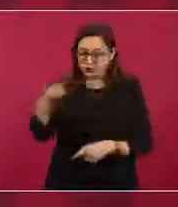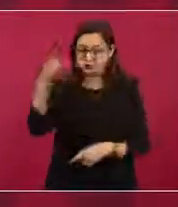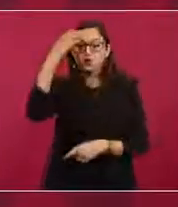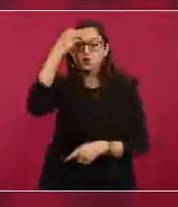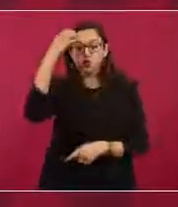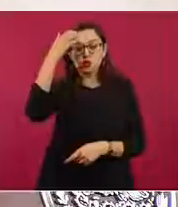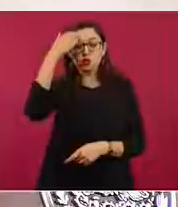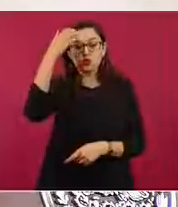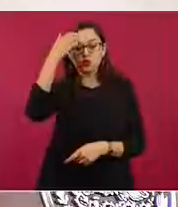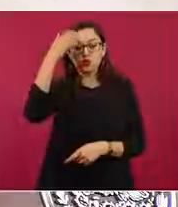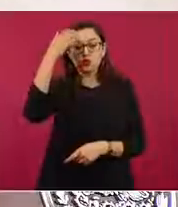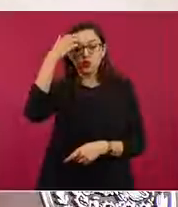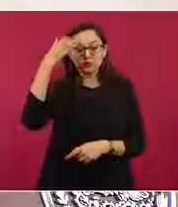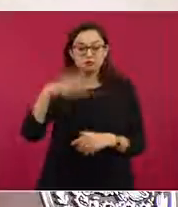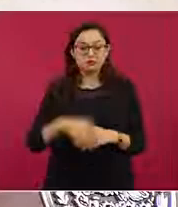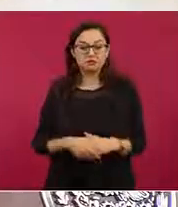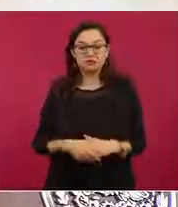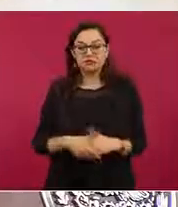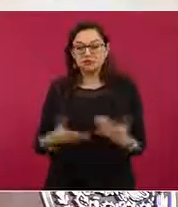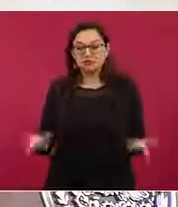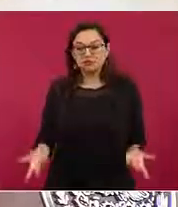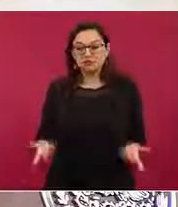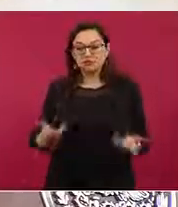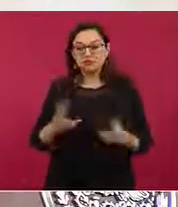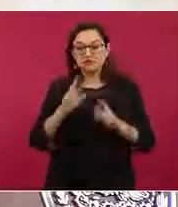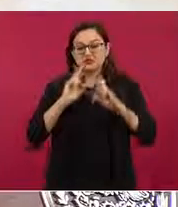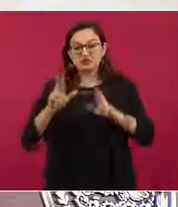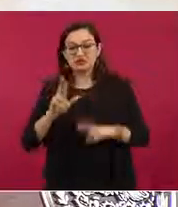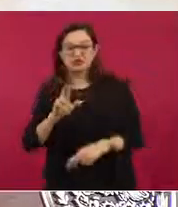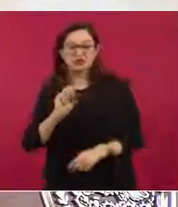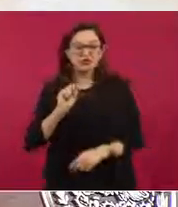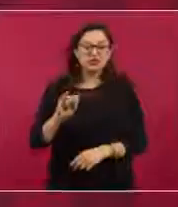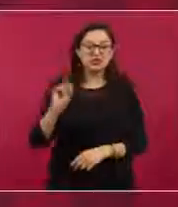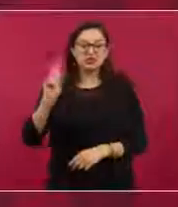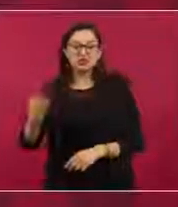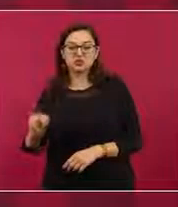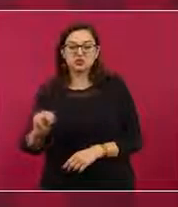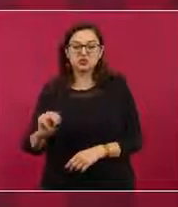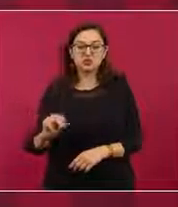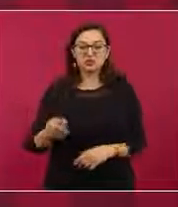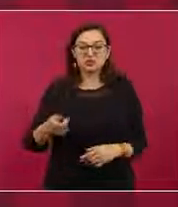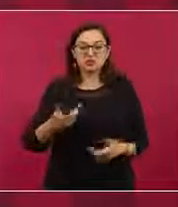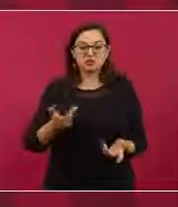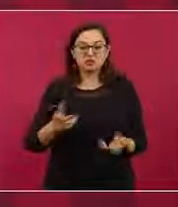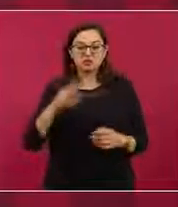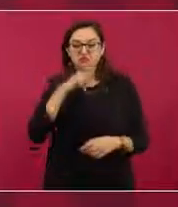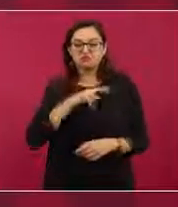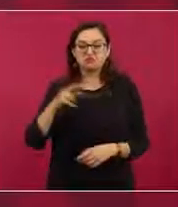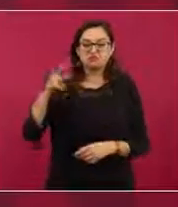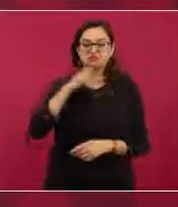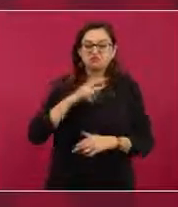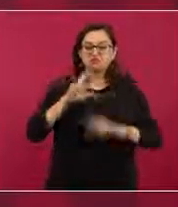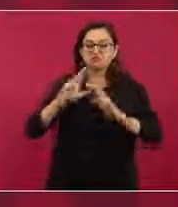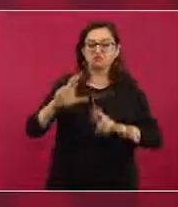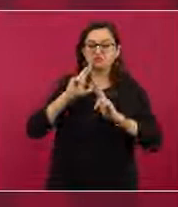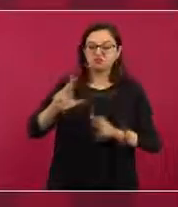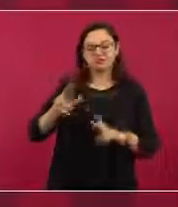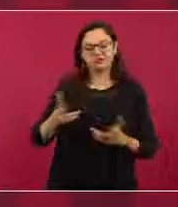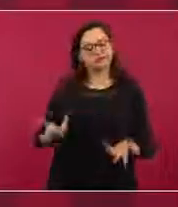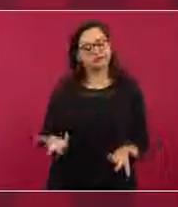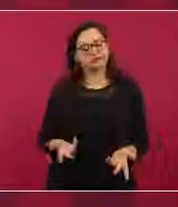así, toma y daca, no es bote pronto, no,